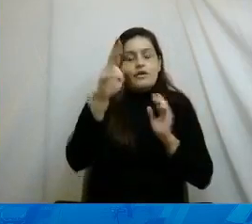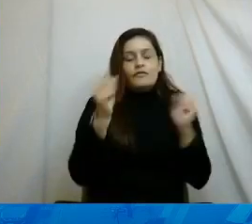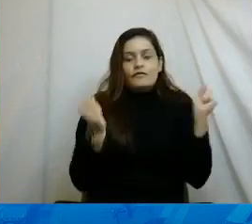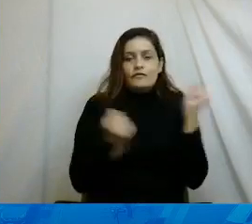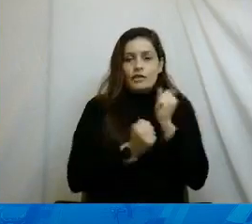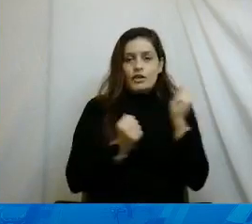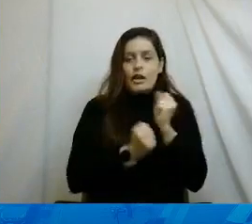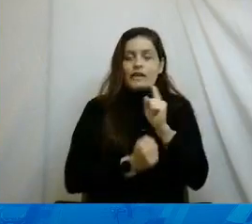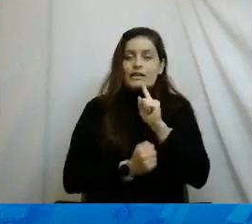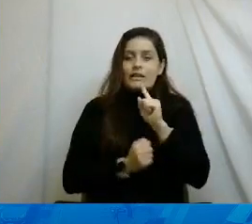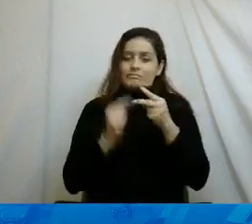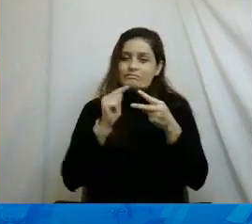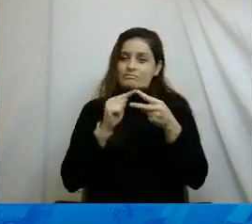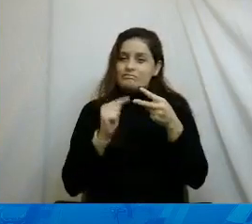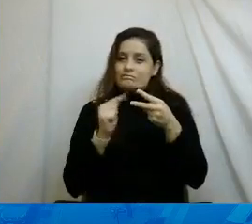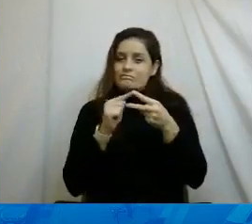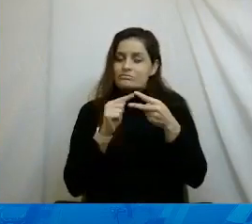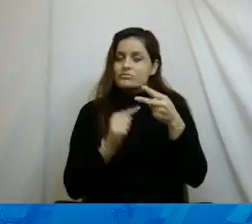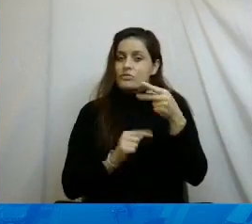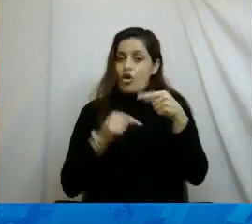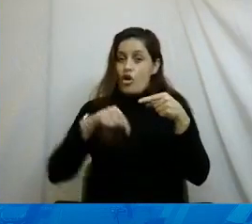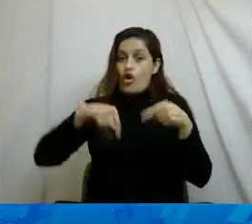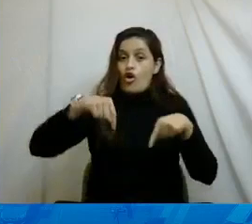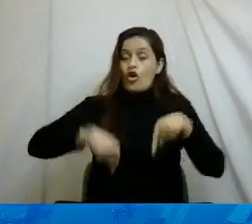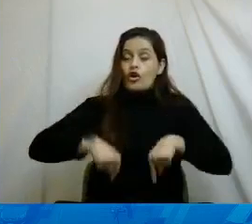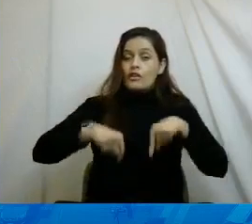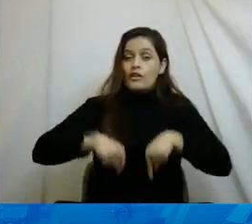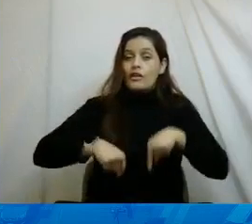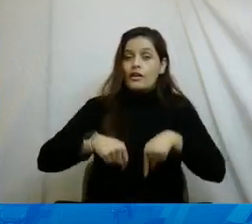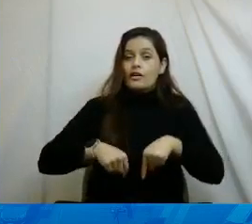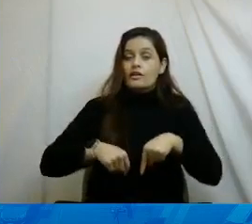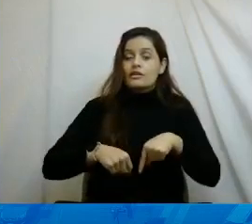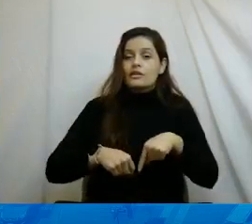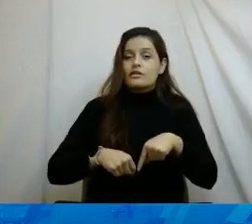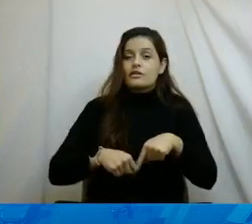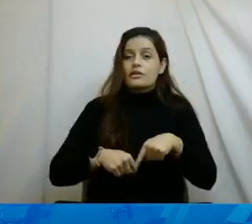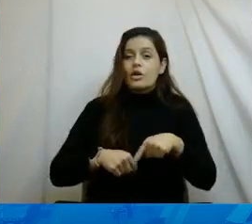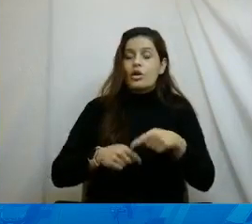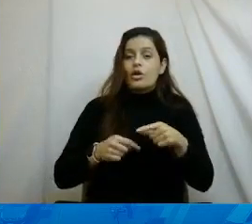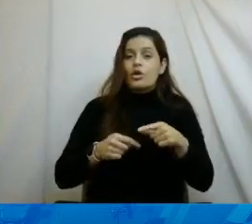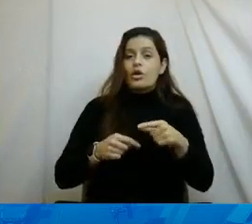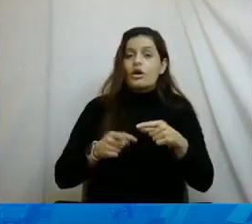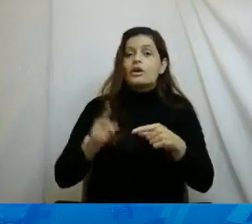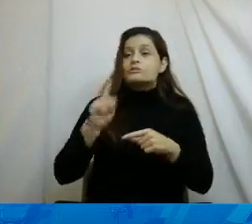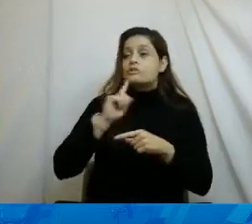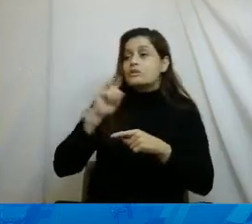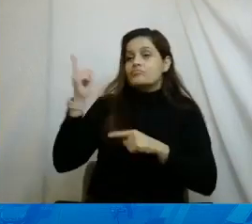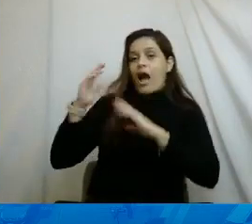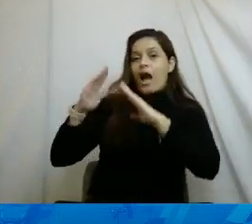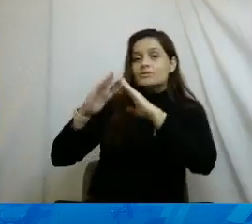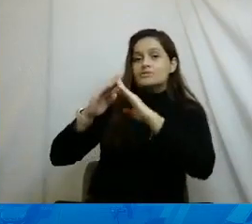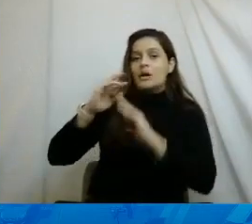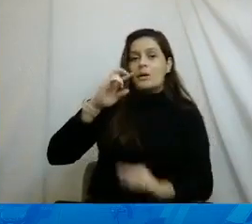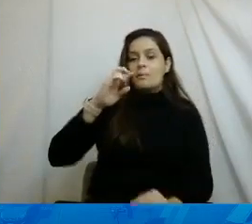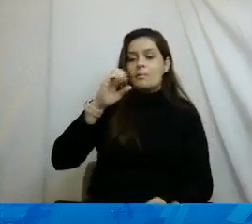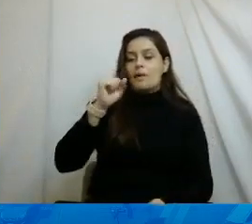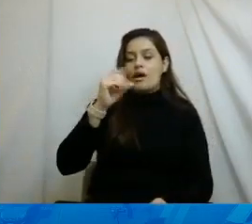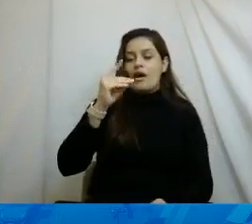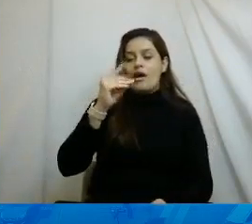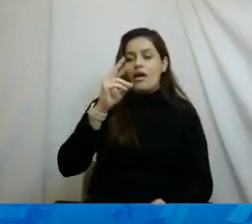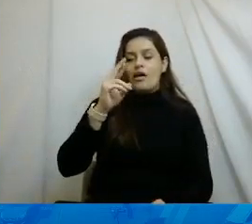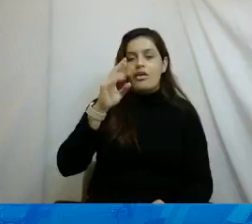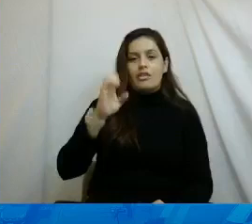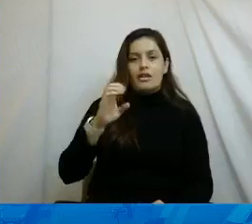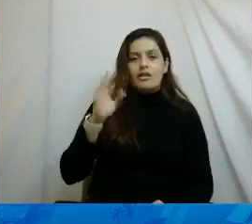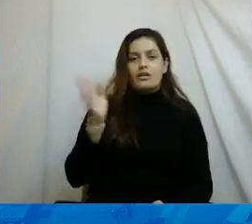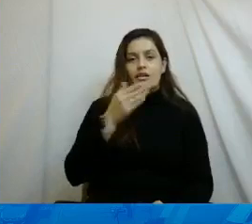Ahí tenemos dos asuntos. Hoy día el albergue que está activo es el albergue de la Casa del Padre Demetrio, donde